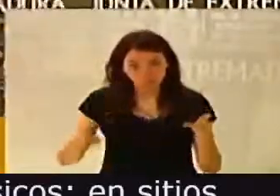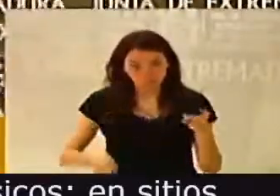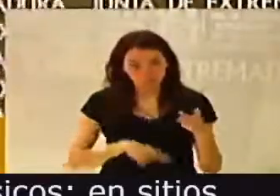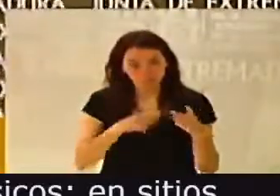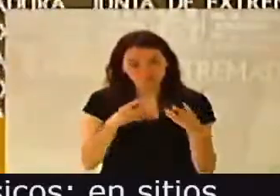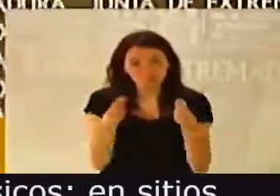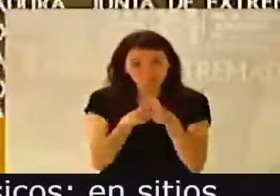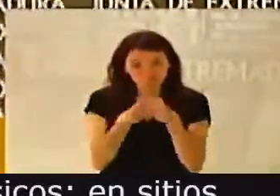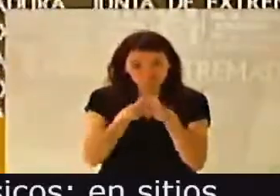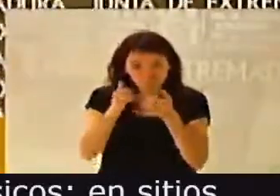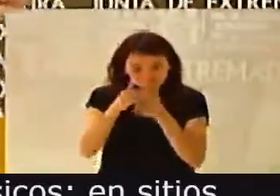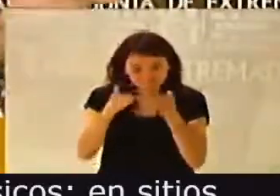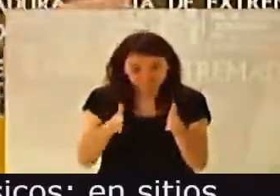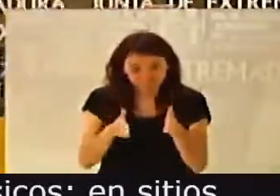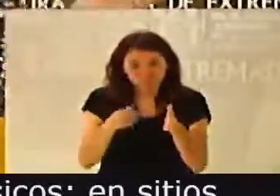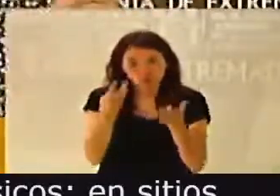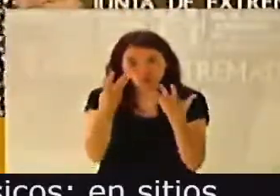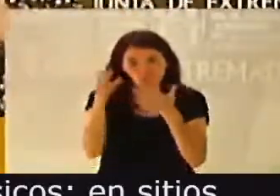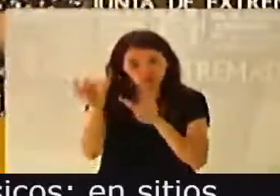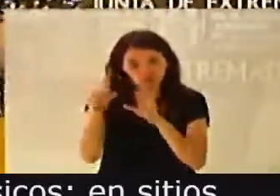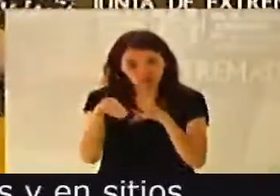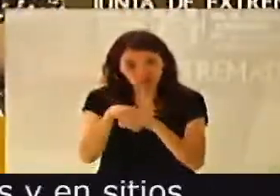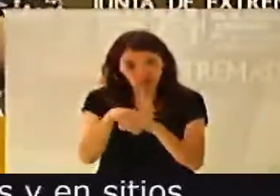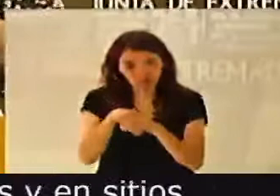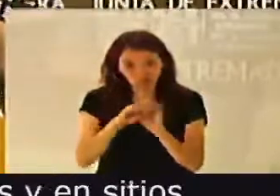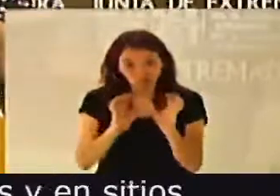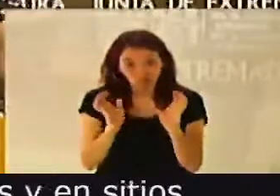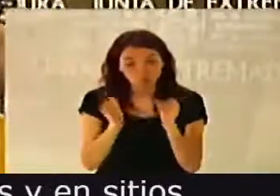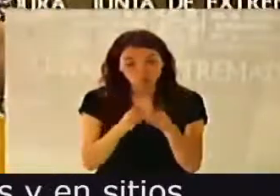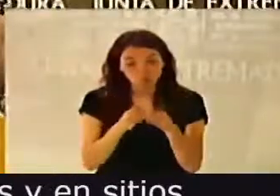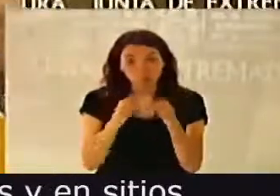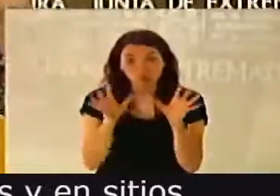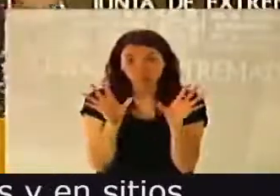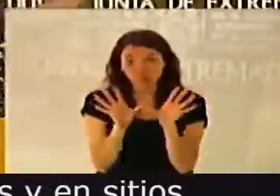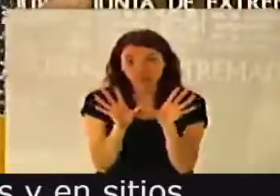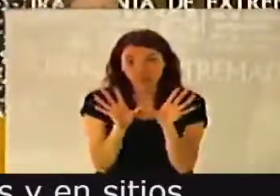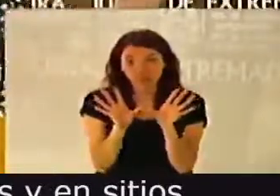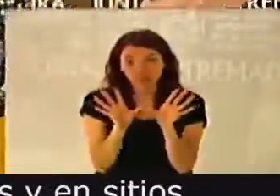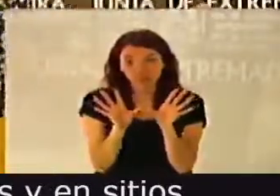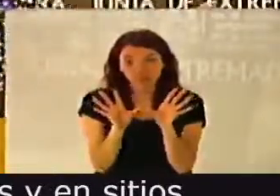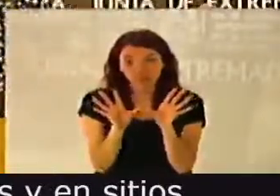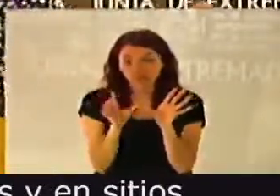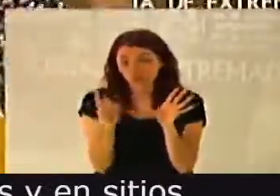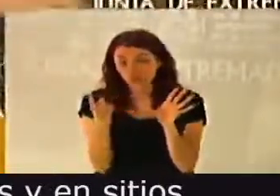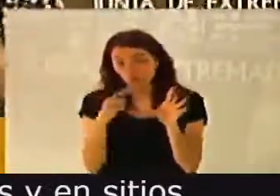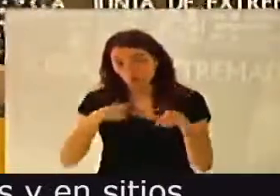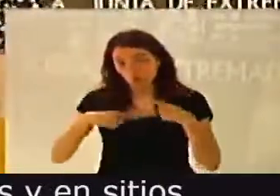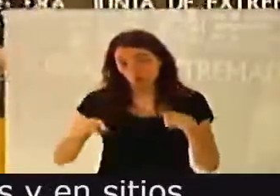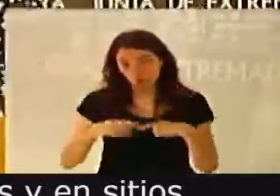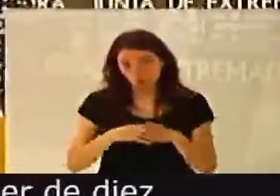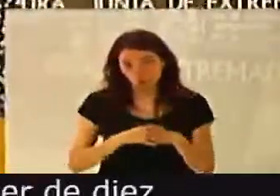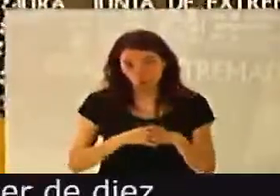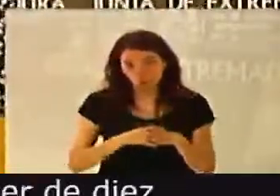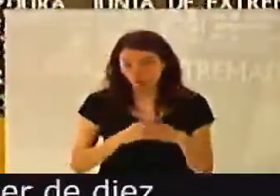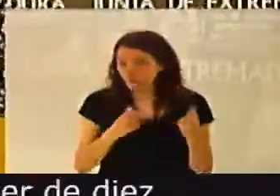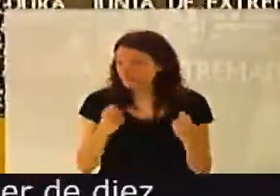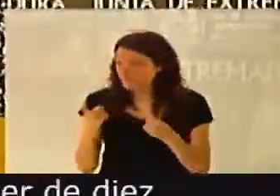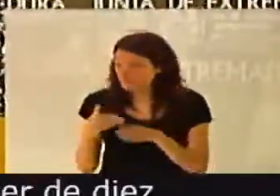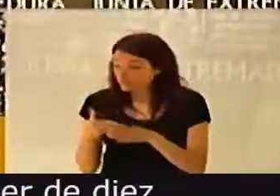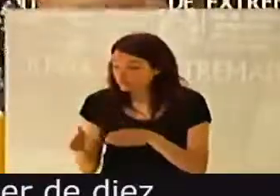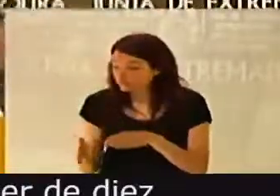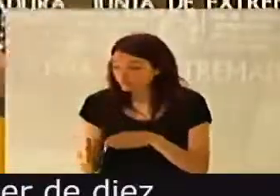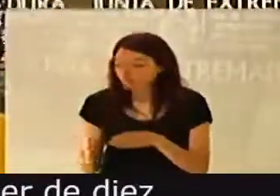hasta 80. Los grupos tienen que ser de 10, incluyendo el monitor. Todo lo demás que falta lo tiene que poner la comunidad